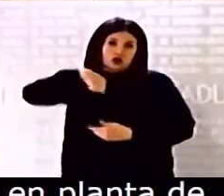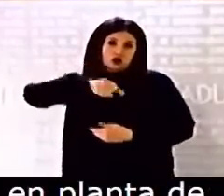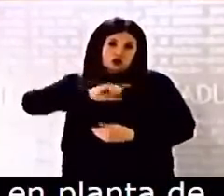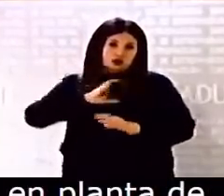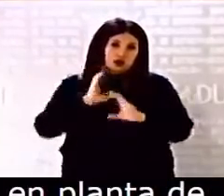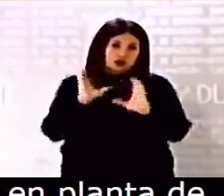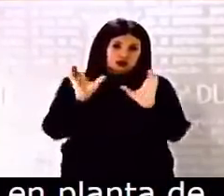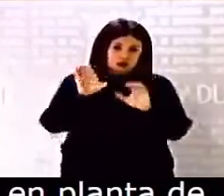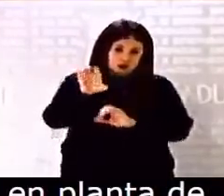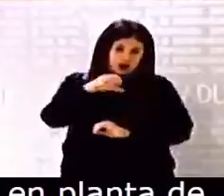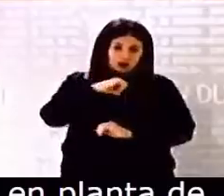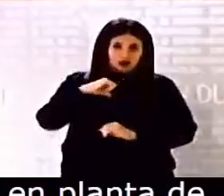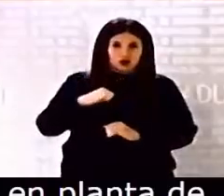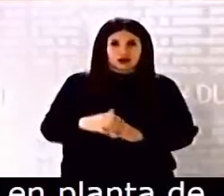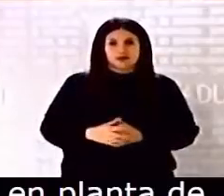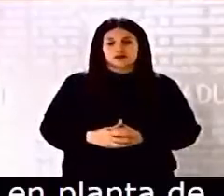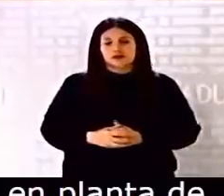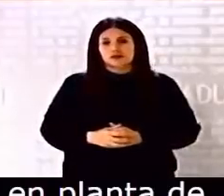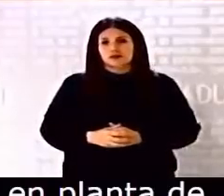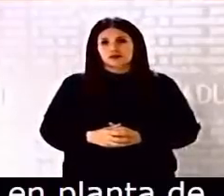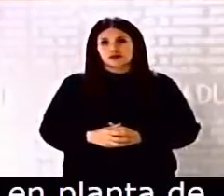autónoma.